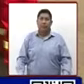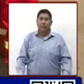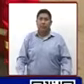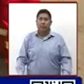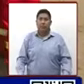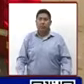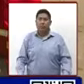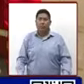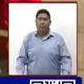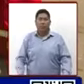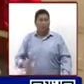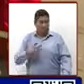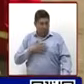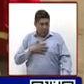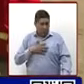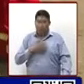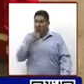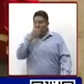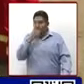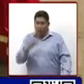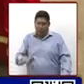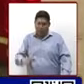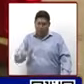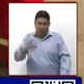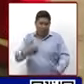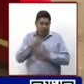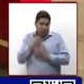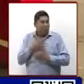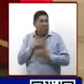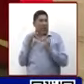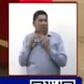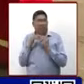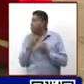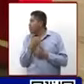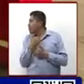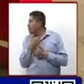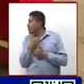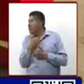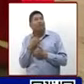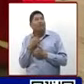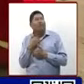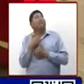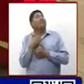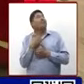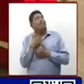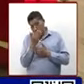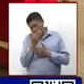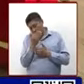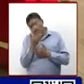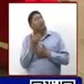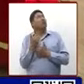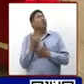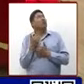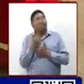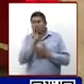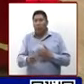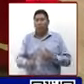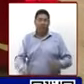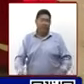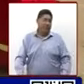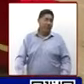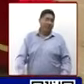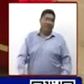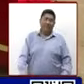Efectivamente, yo me voy a hacer cargo de un perrito. Me lo voy a llevar a mi casita. Eso. Y va a ser parte también de nosotros, de